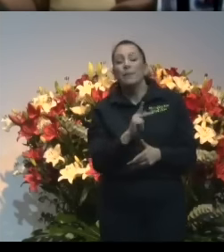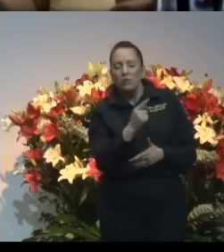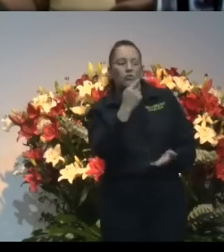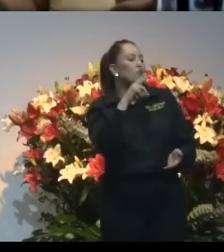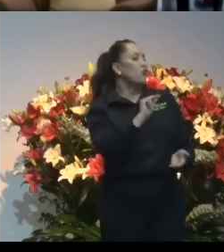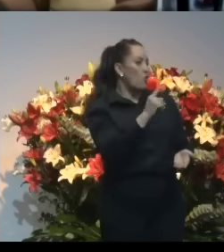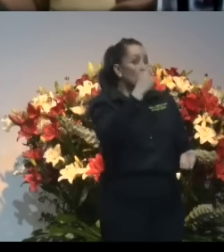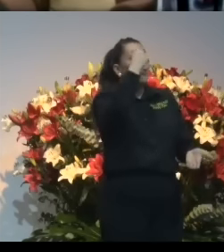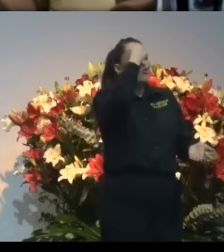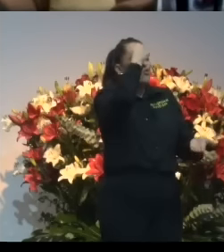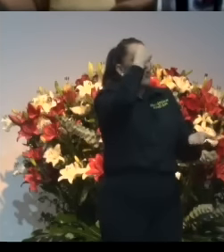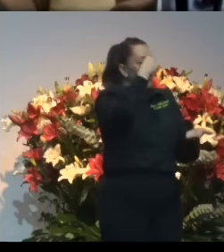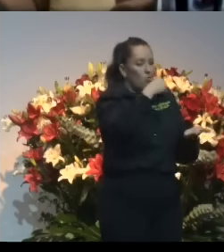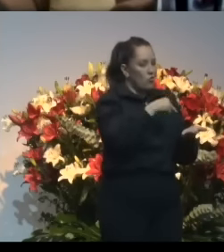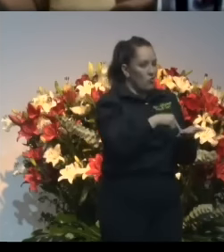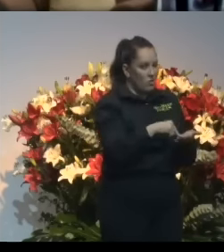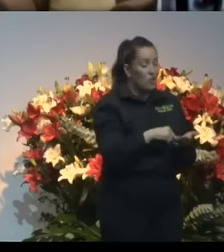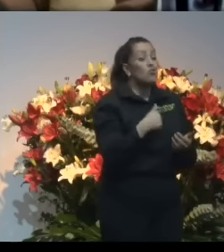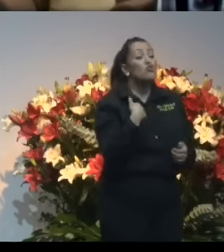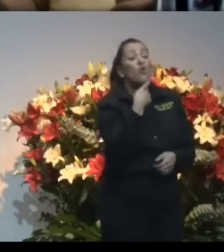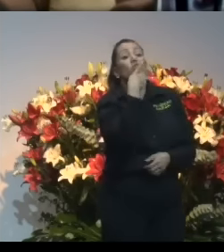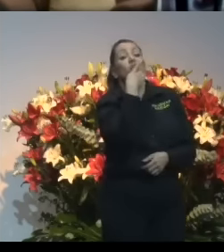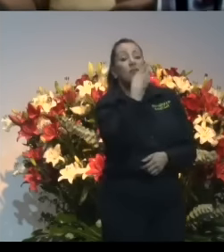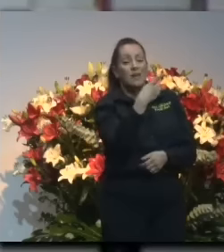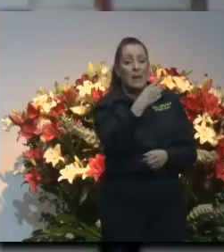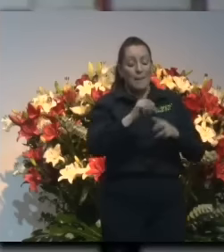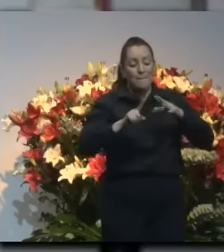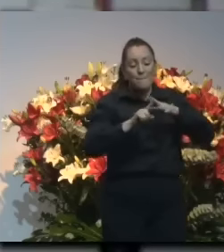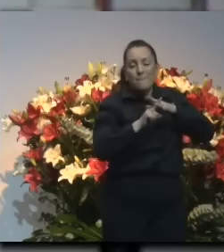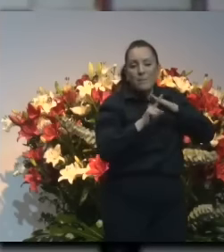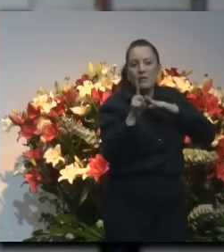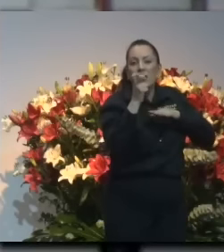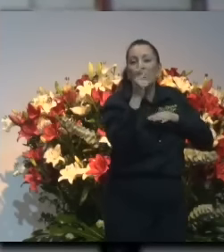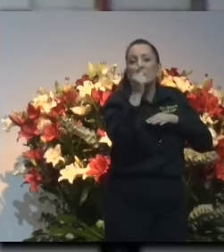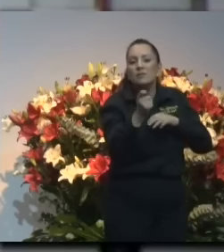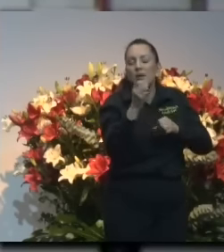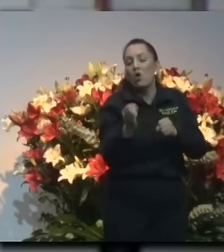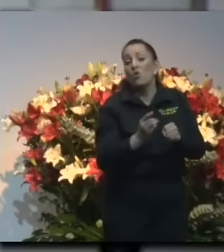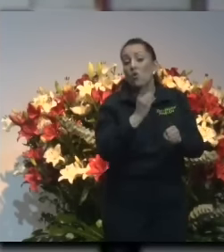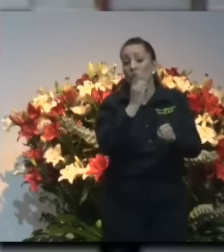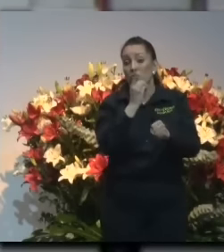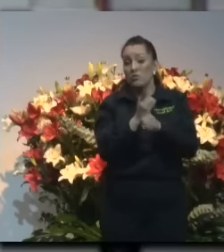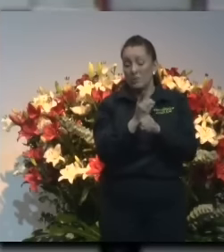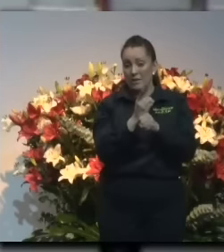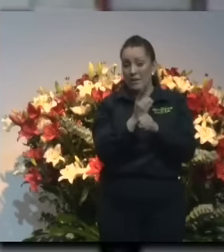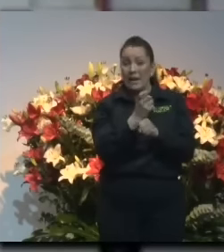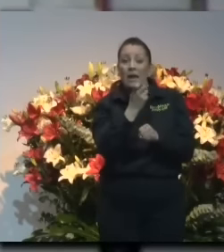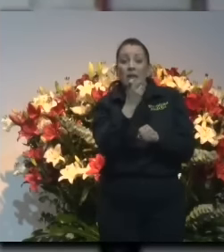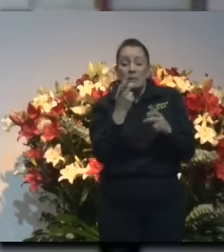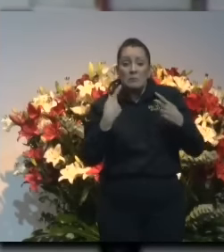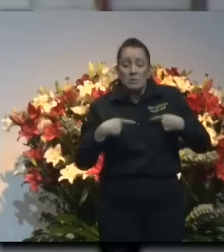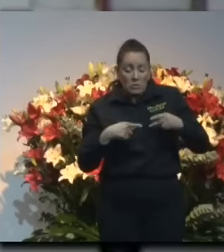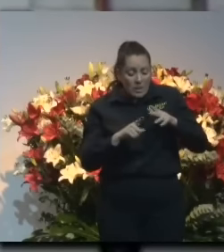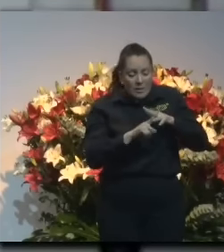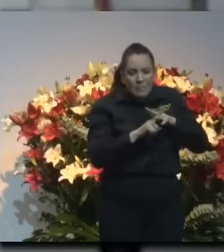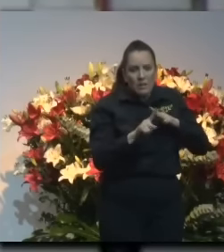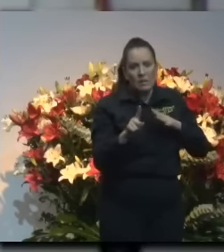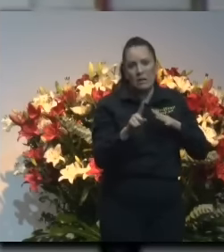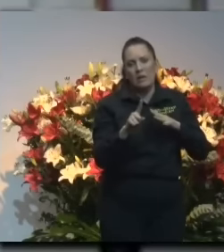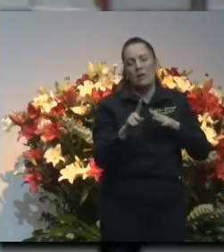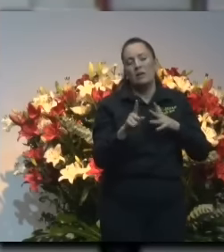migración es una oportunidad. Estas personas se desplazan primero en condiciones realmente